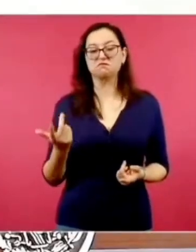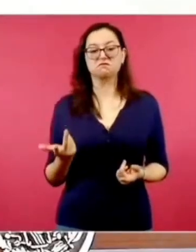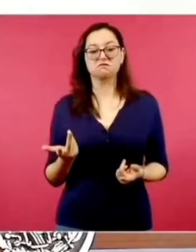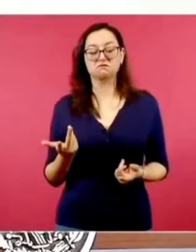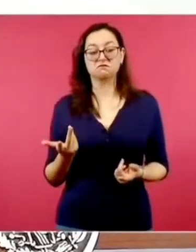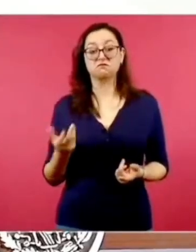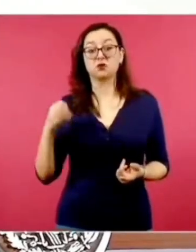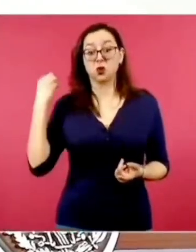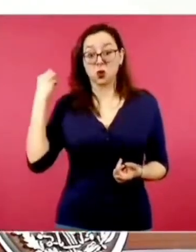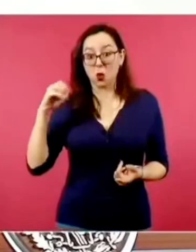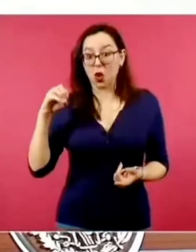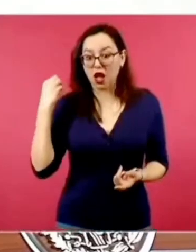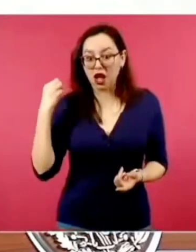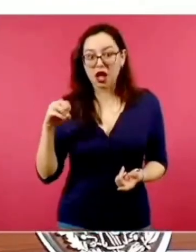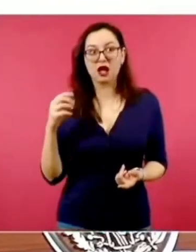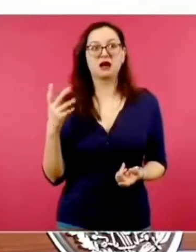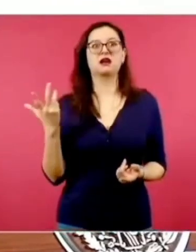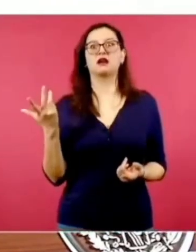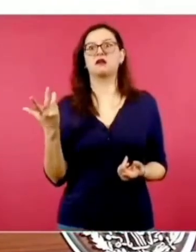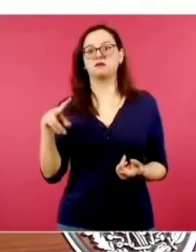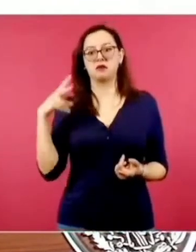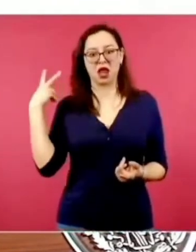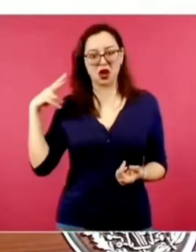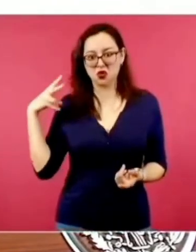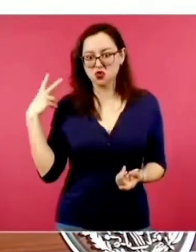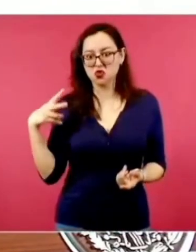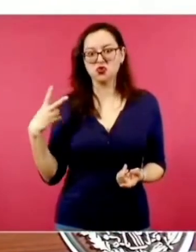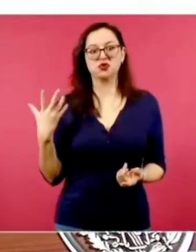de Oaxaca y de Veracruz,